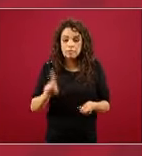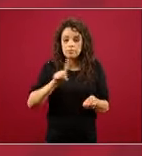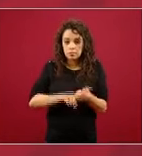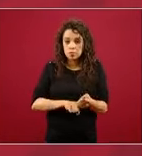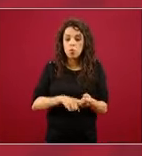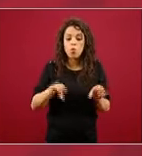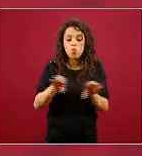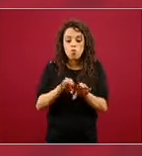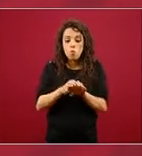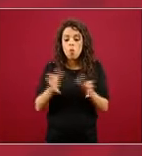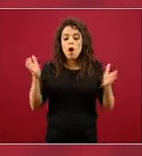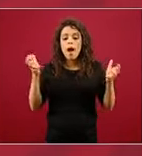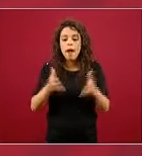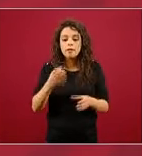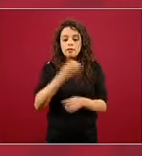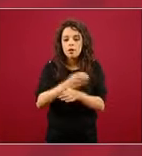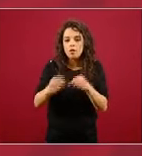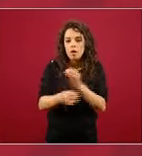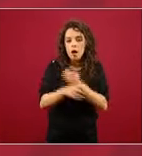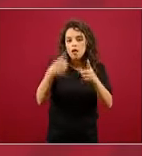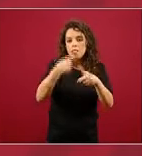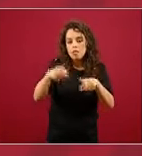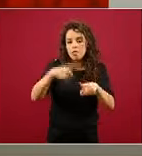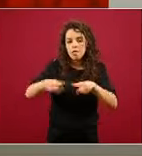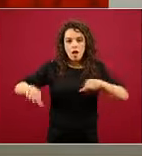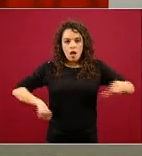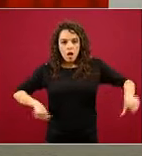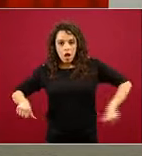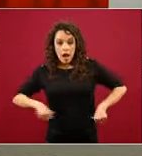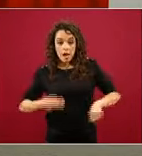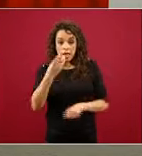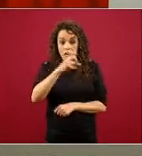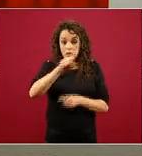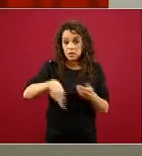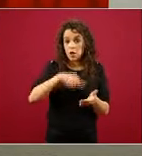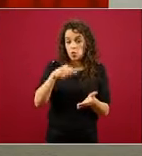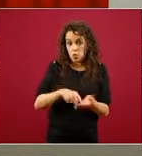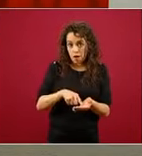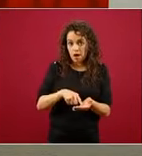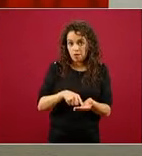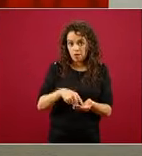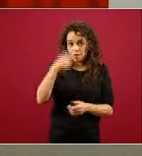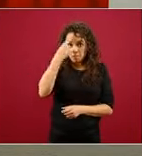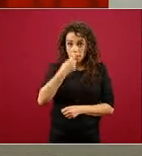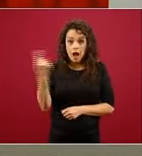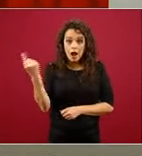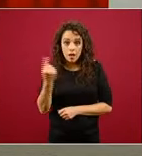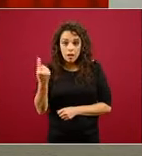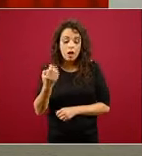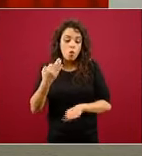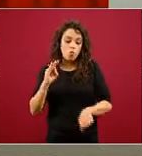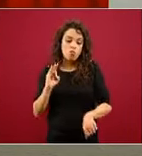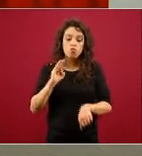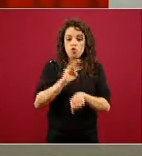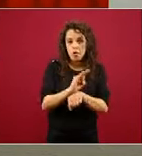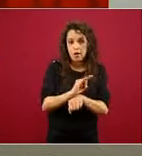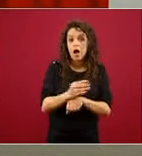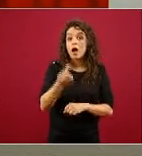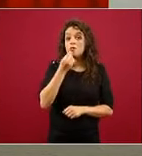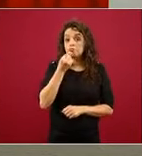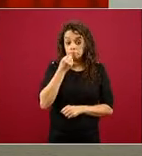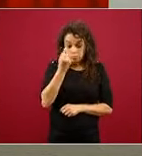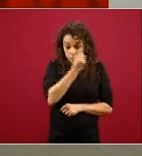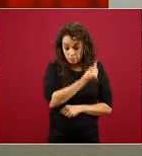realizar al cabo de este tipo de instalaciones para proteger tanto a los pequeñines que en ellas